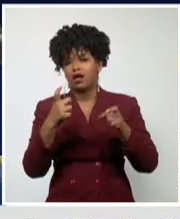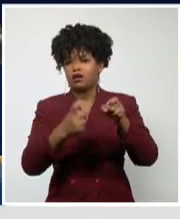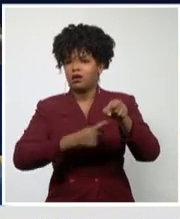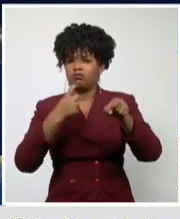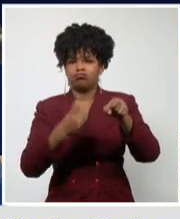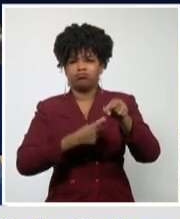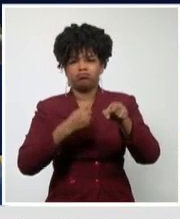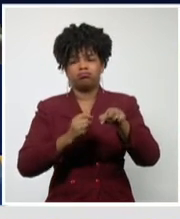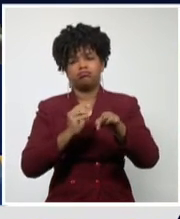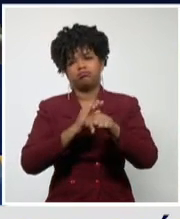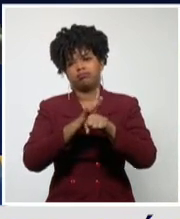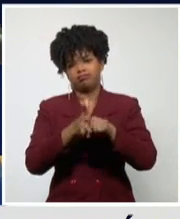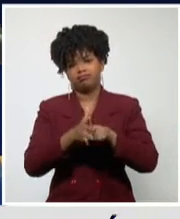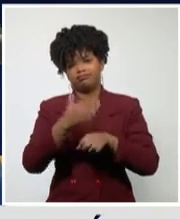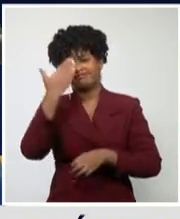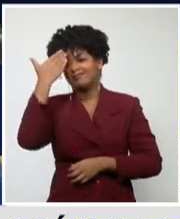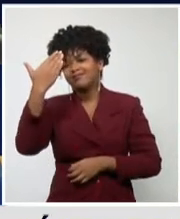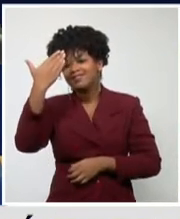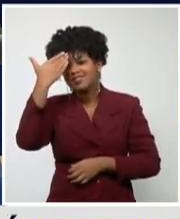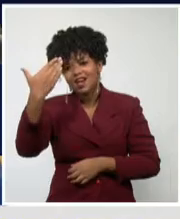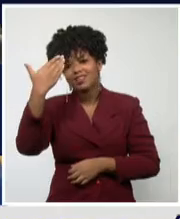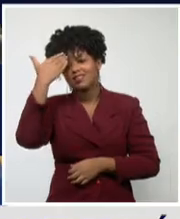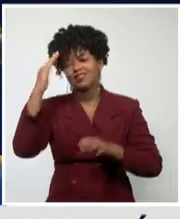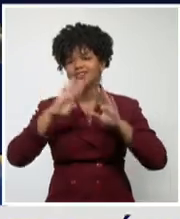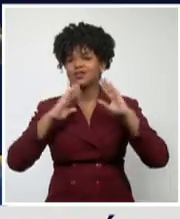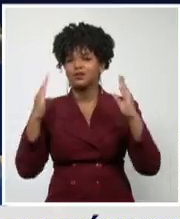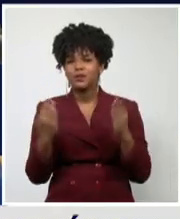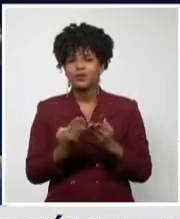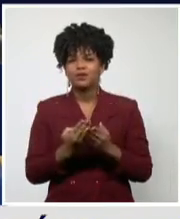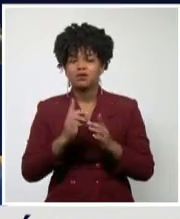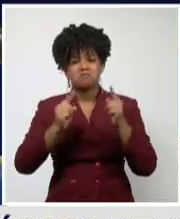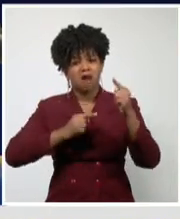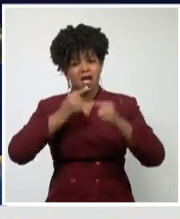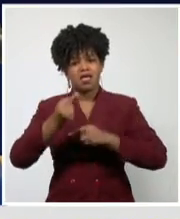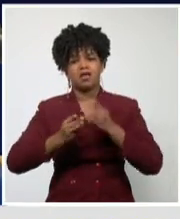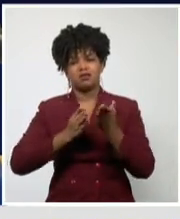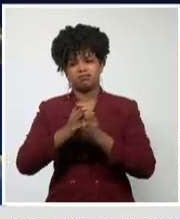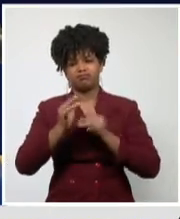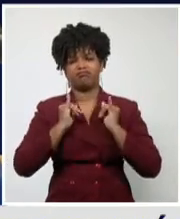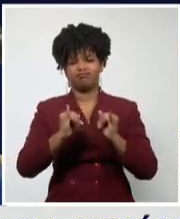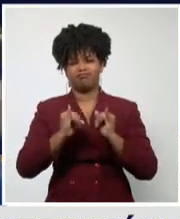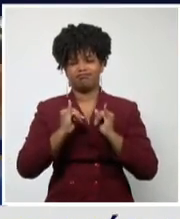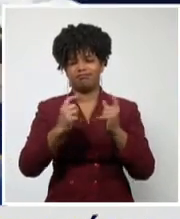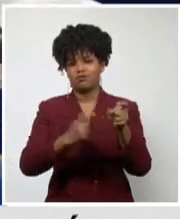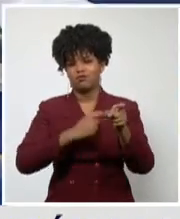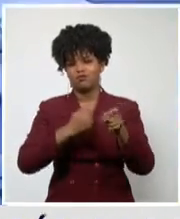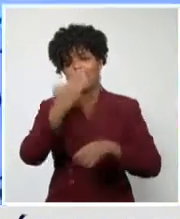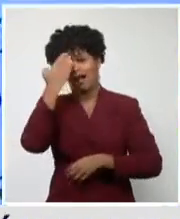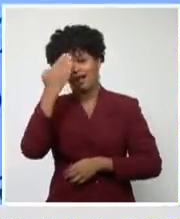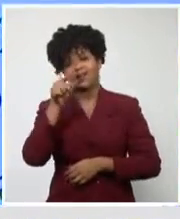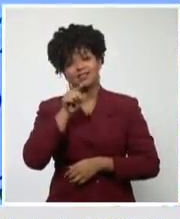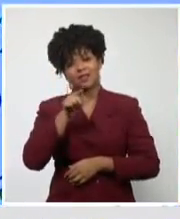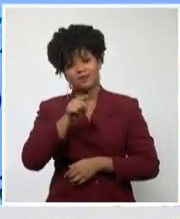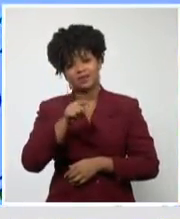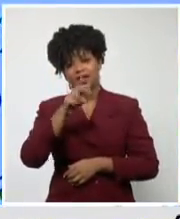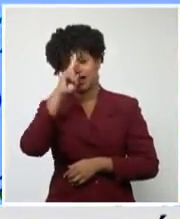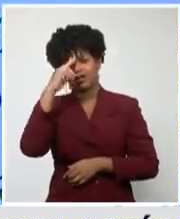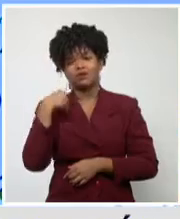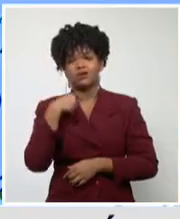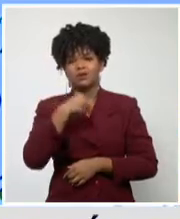epidemia. Muchas gracias, gracias a todos y mañana continuamos en combate. El agradecimiento para usted, doctor, para los